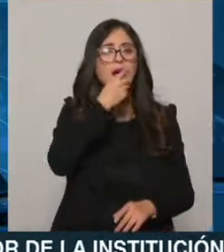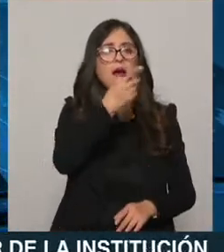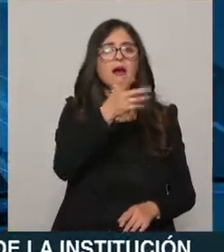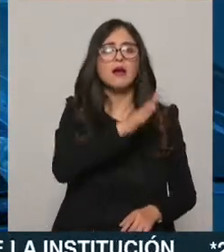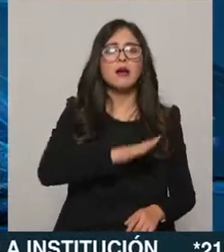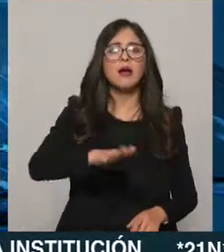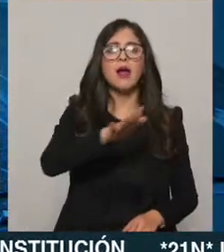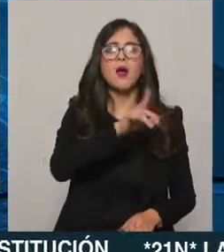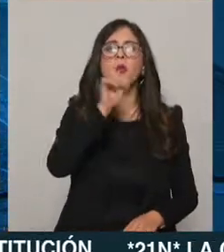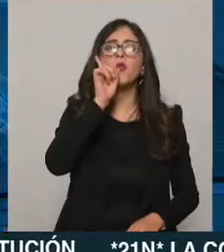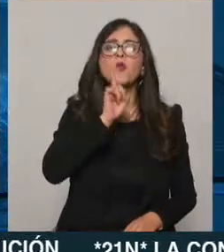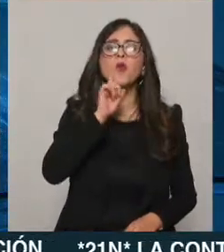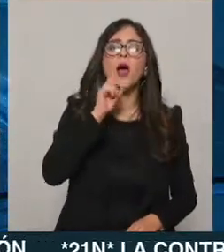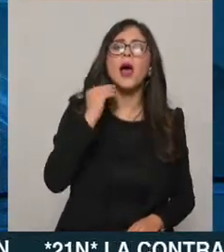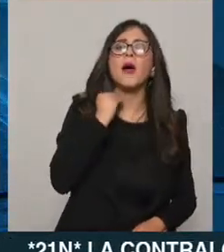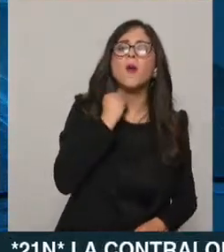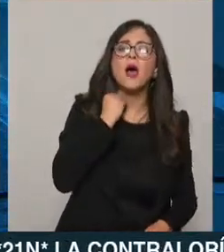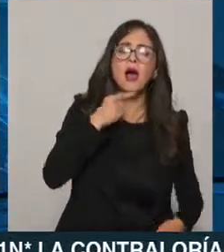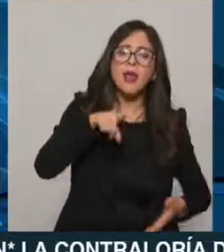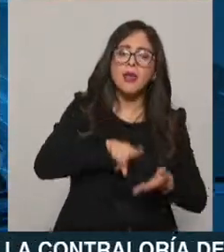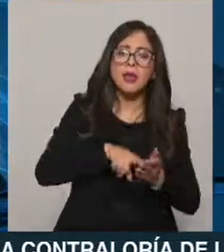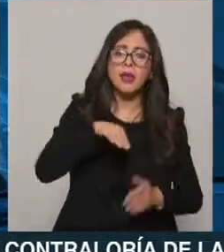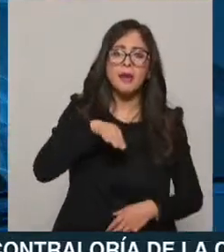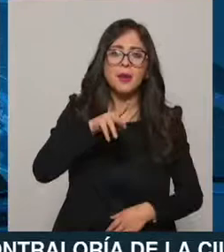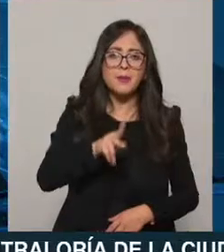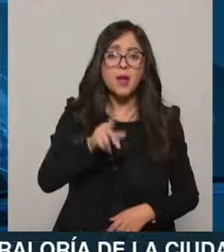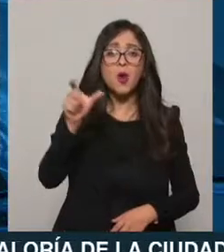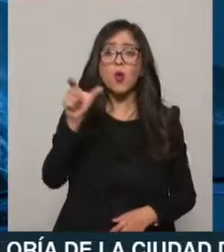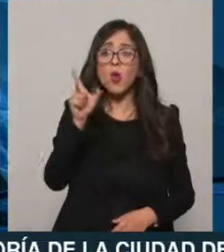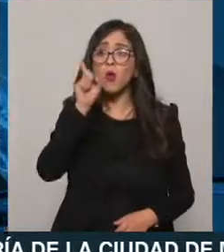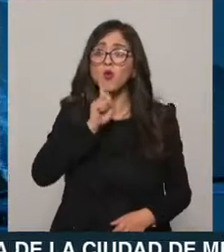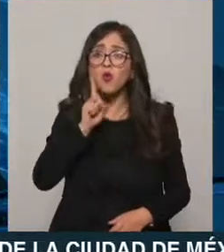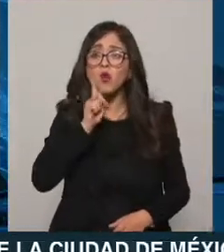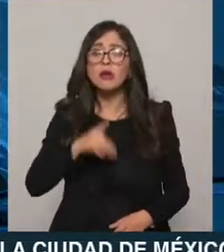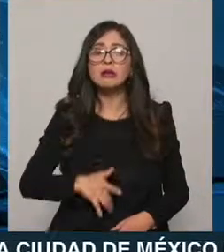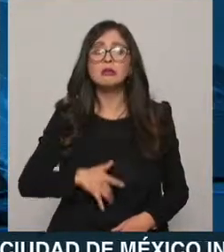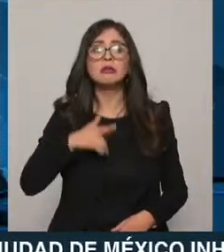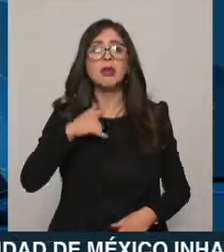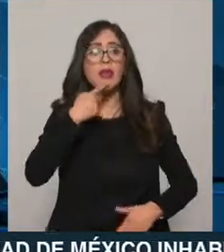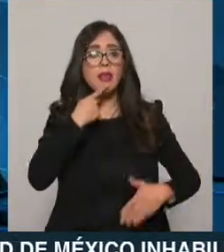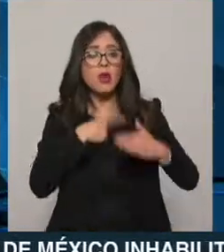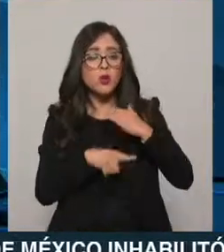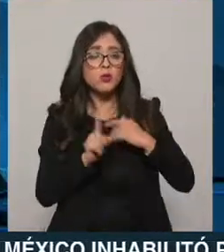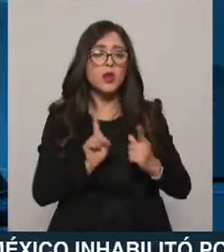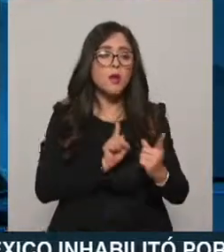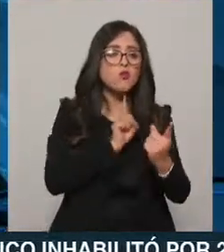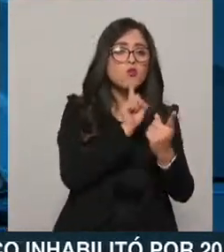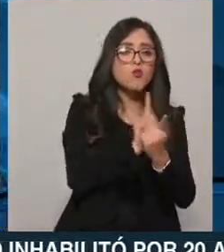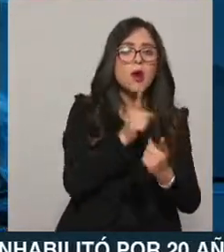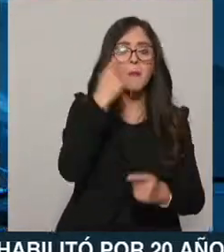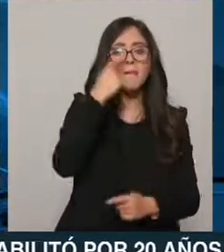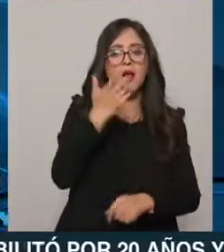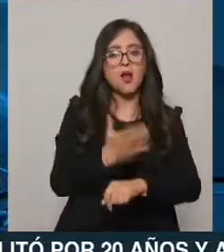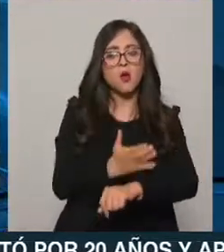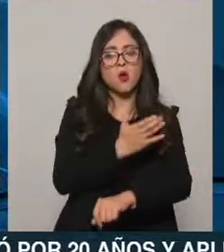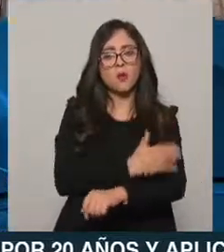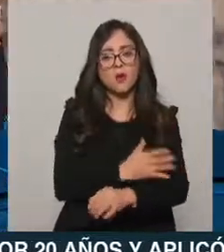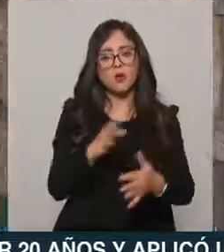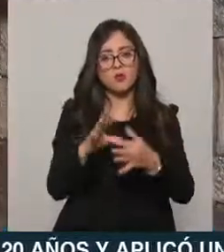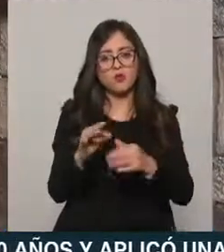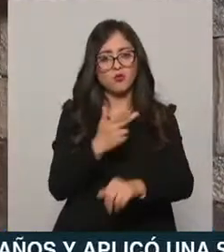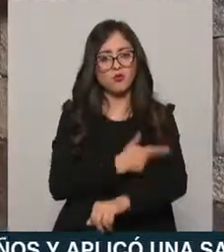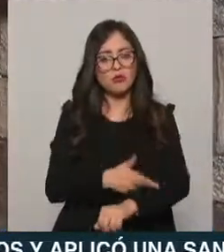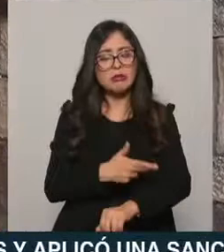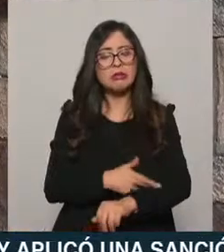los ministerios públicos, precisamente para este primer acercamiento de la denuncia, pues las mujeres estén acompañadas en este proceso. Queremos agradecerte mucho tu opinión,